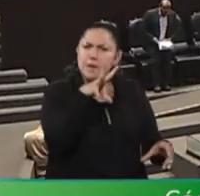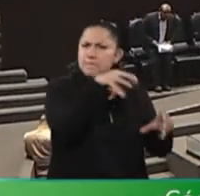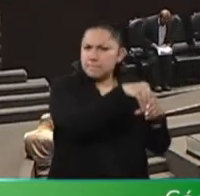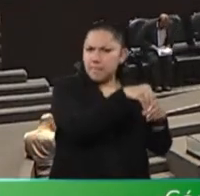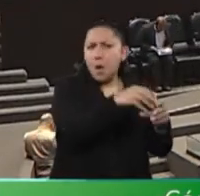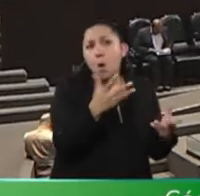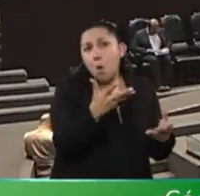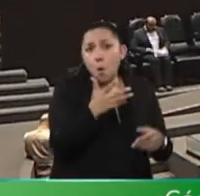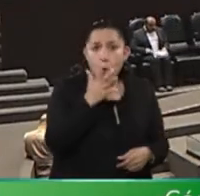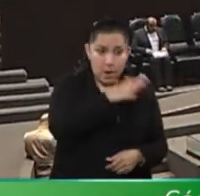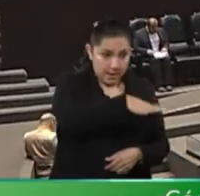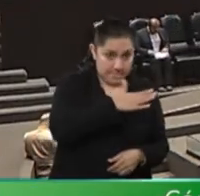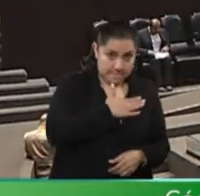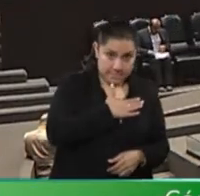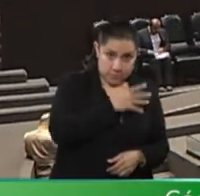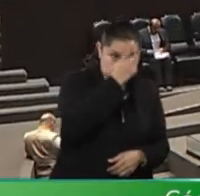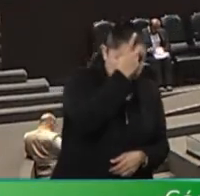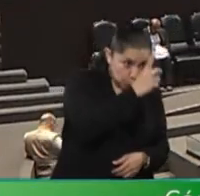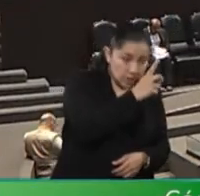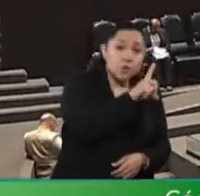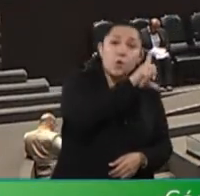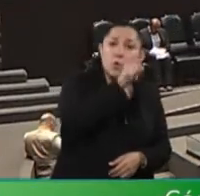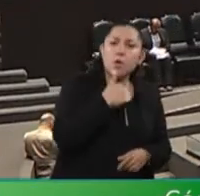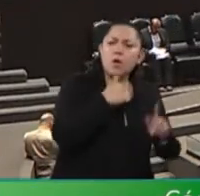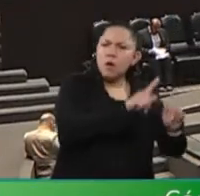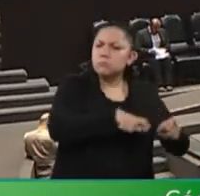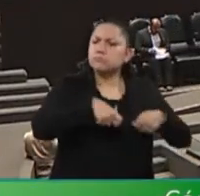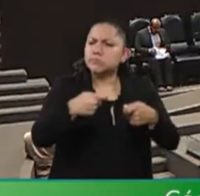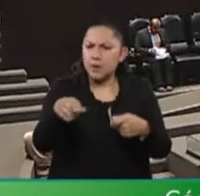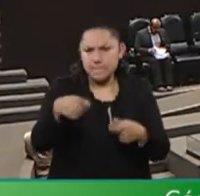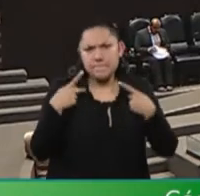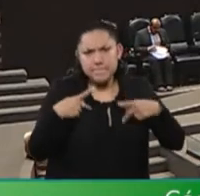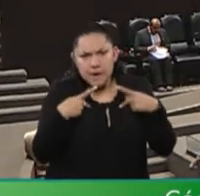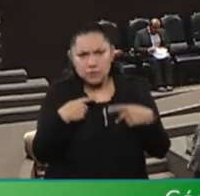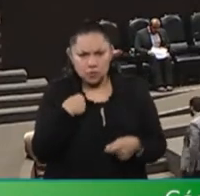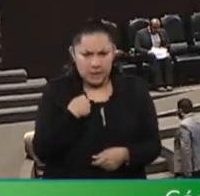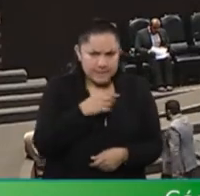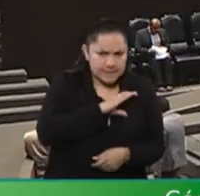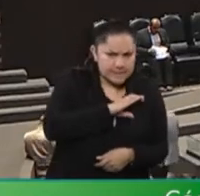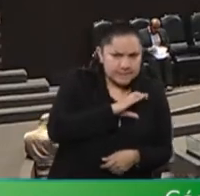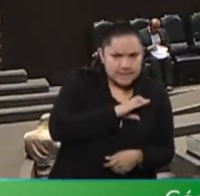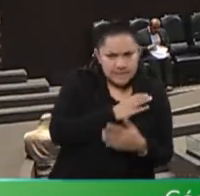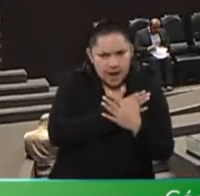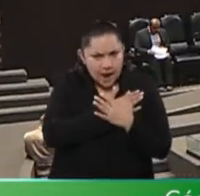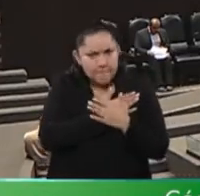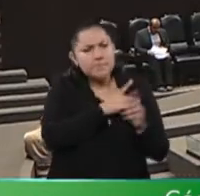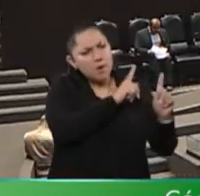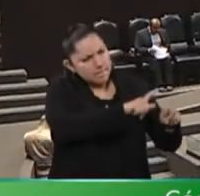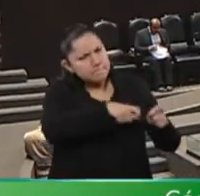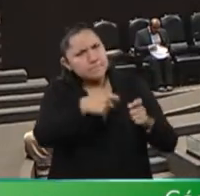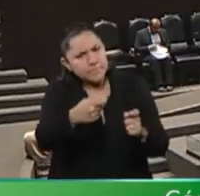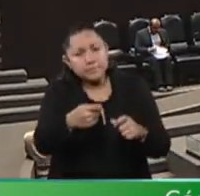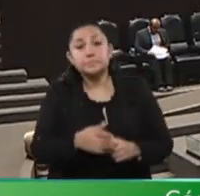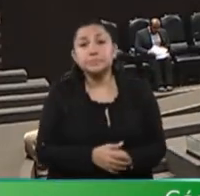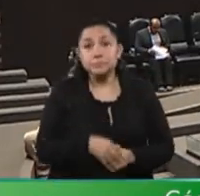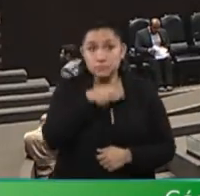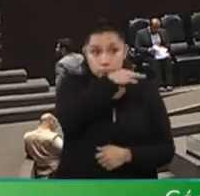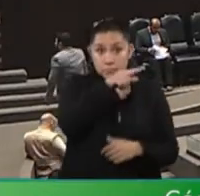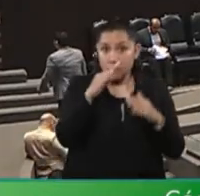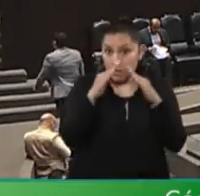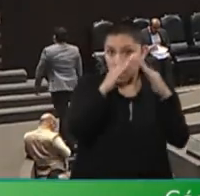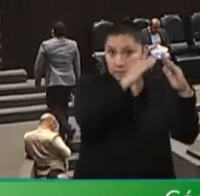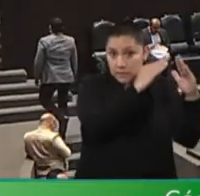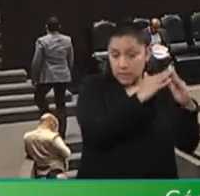sus seres amados una vivienda No solo son paredes y techos tener una vivienda es el premio al trabajo al trabajo